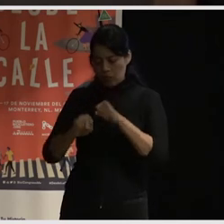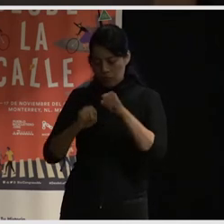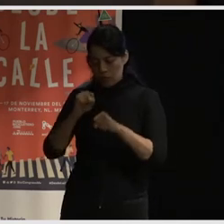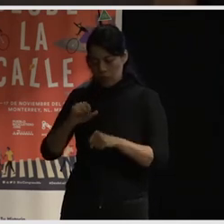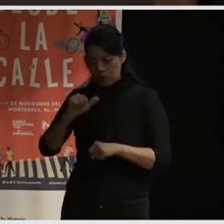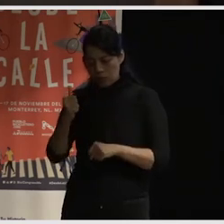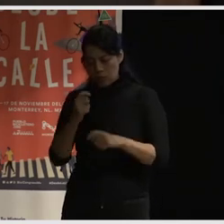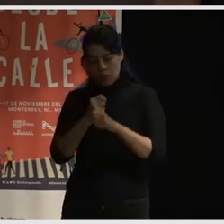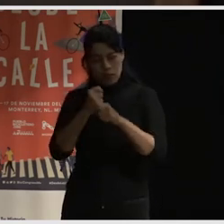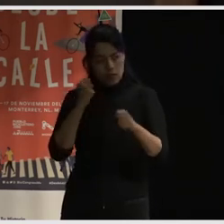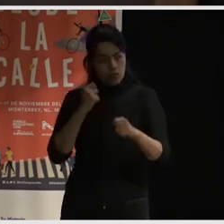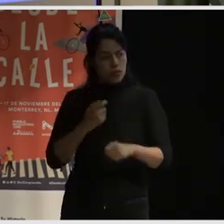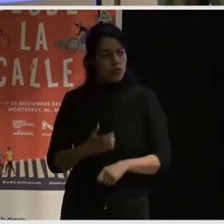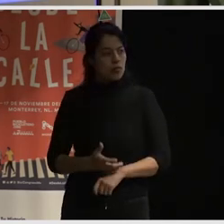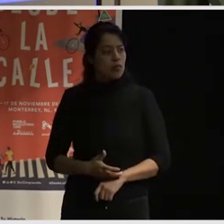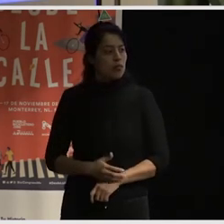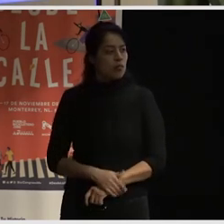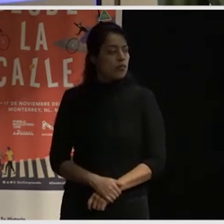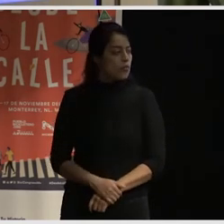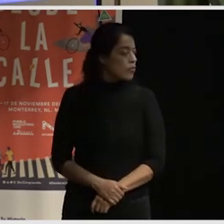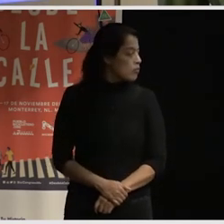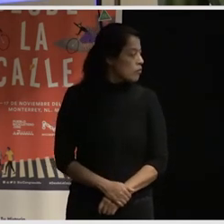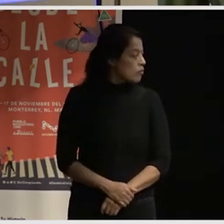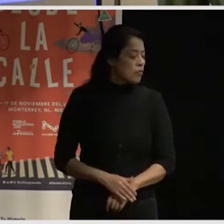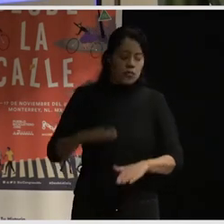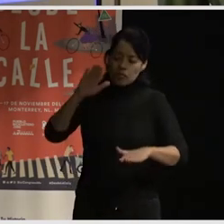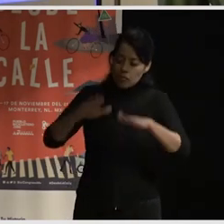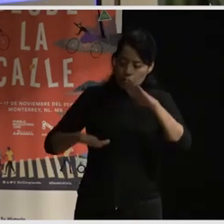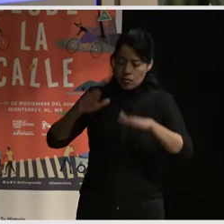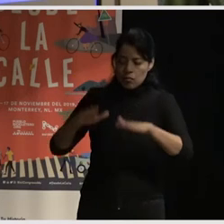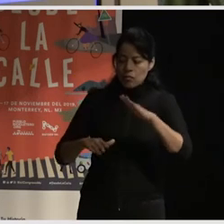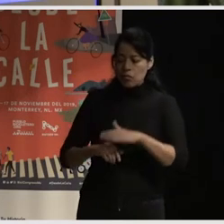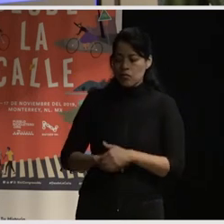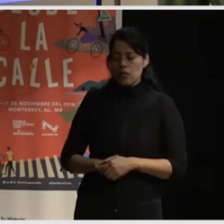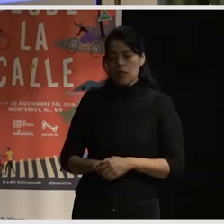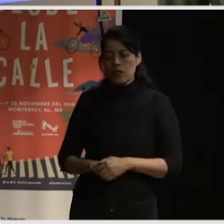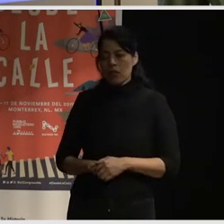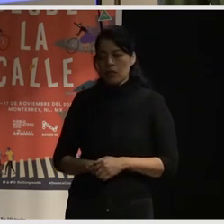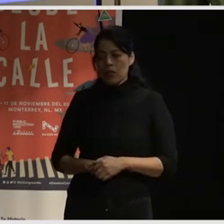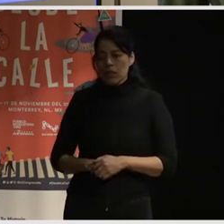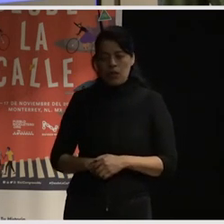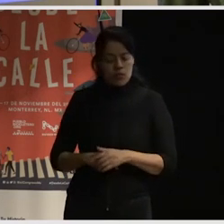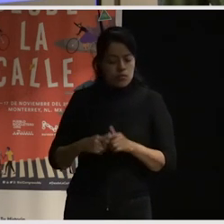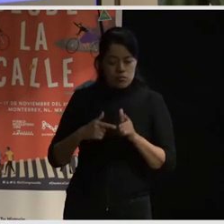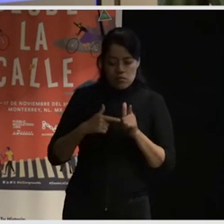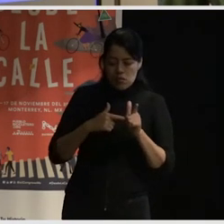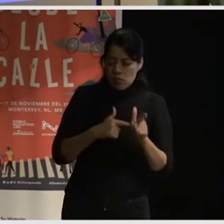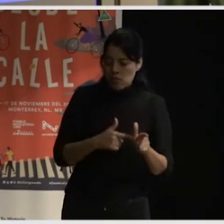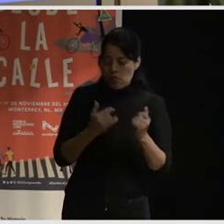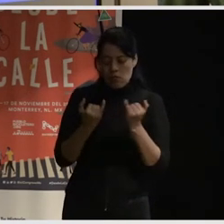otros medios de transporte son variables en realidad no siguen la misma tendencia